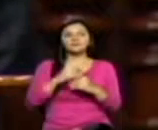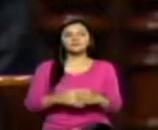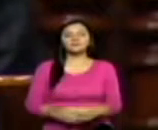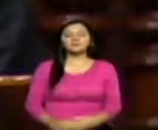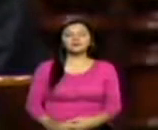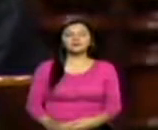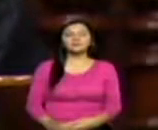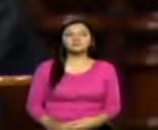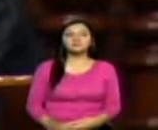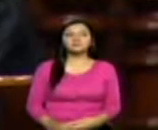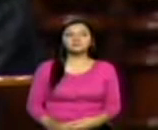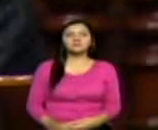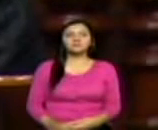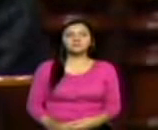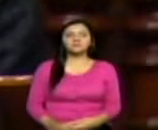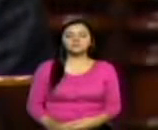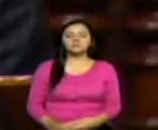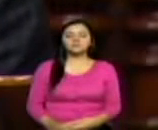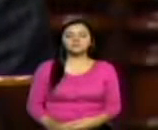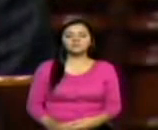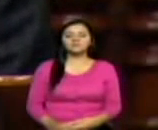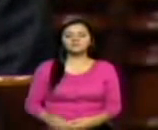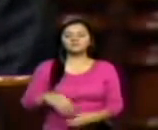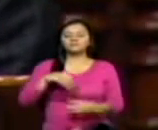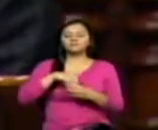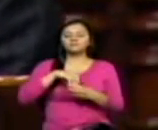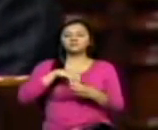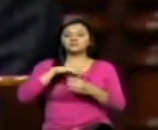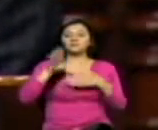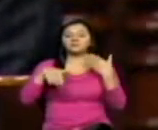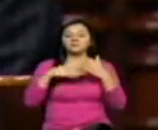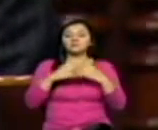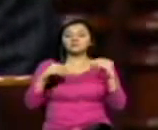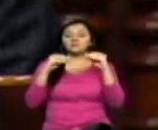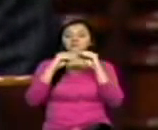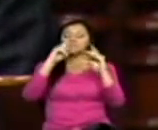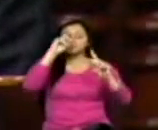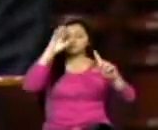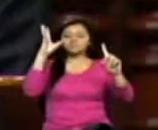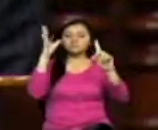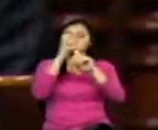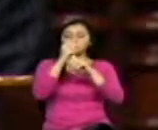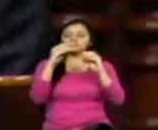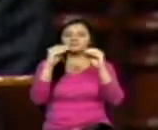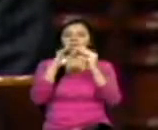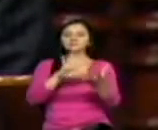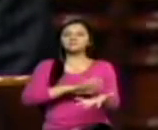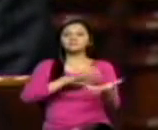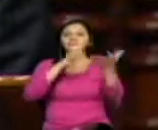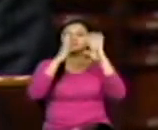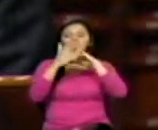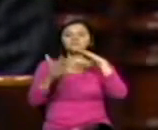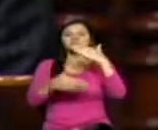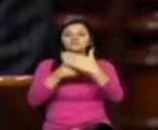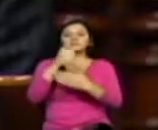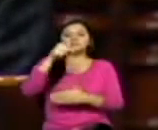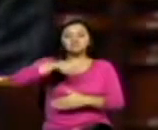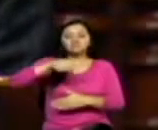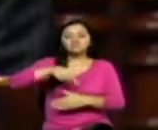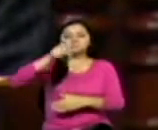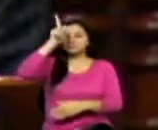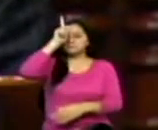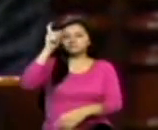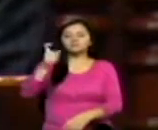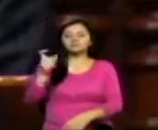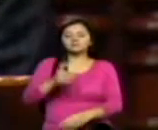salto. Solo con ese salto llegaremos a la modernidad que el Perú